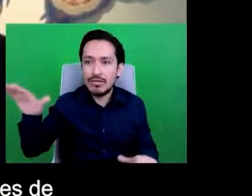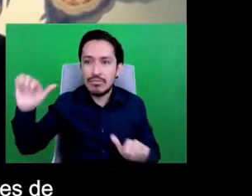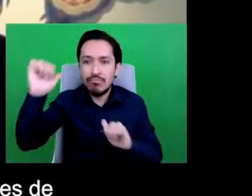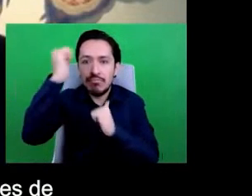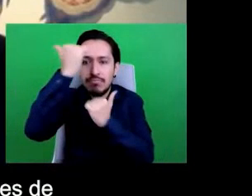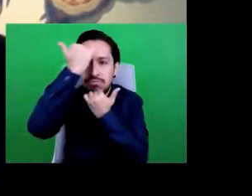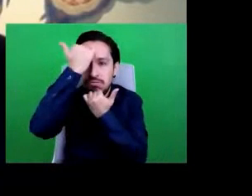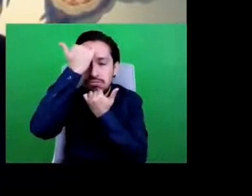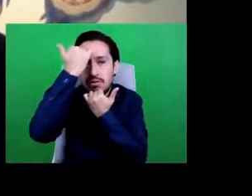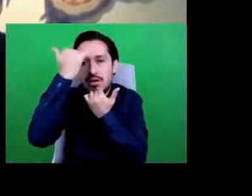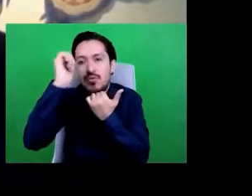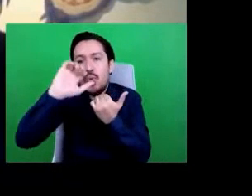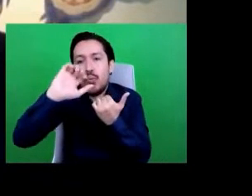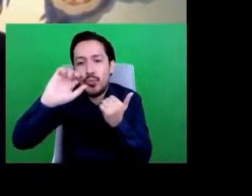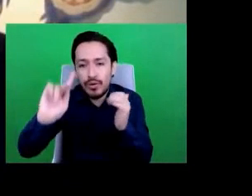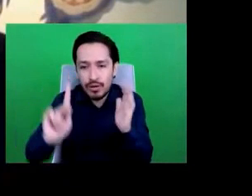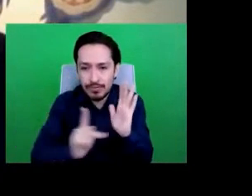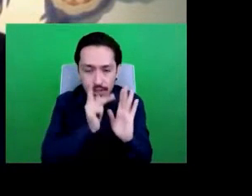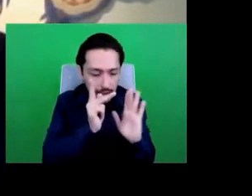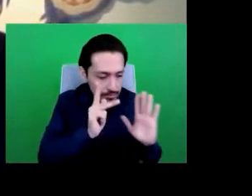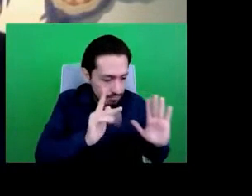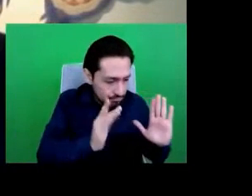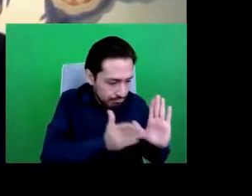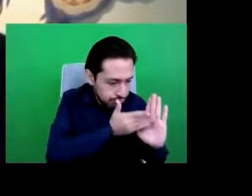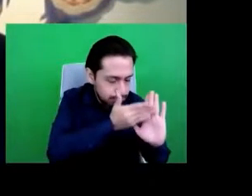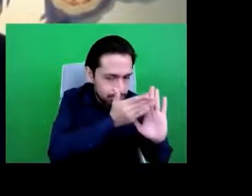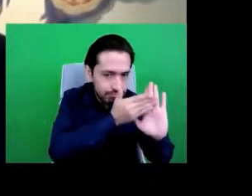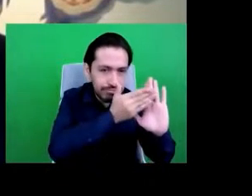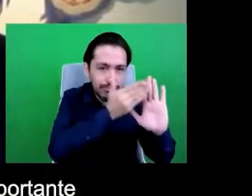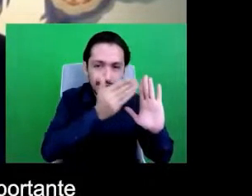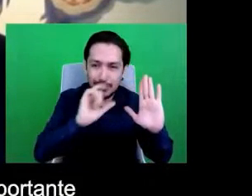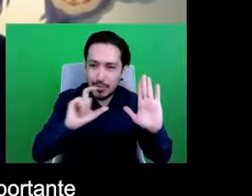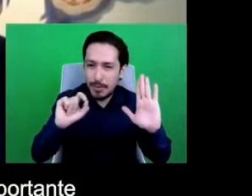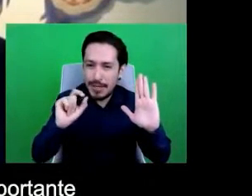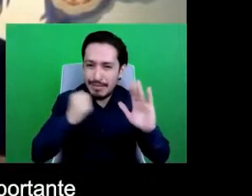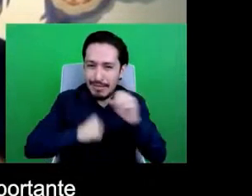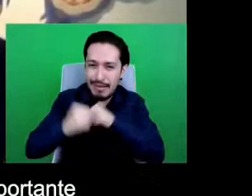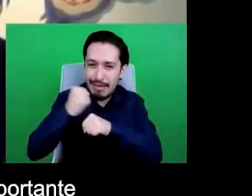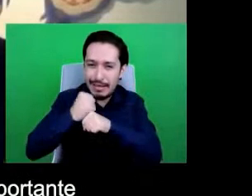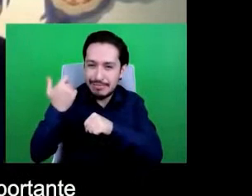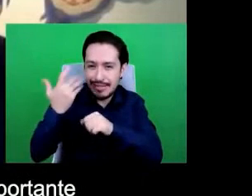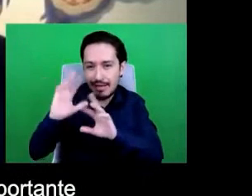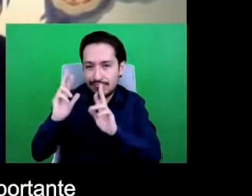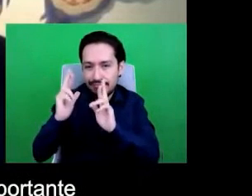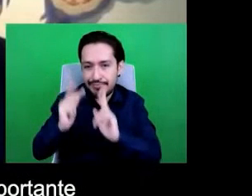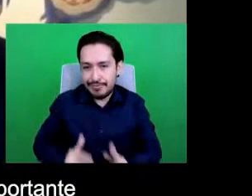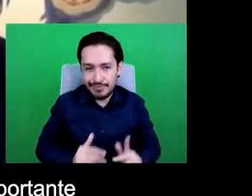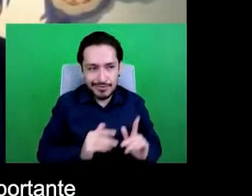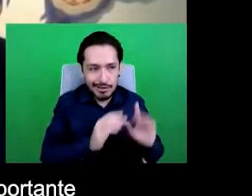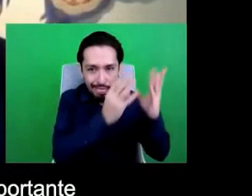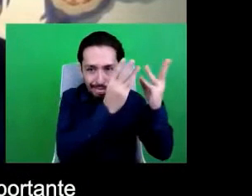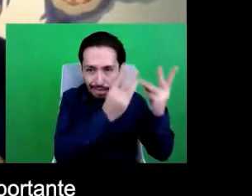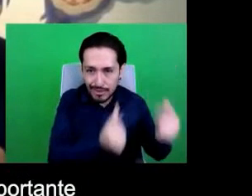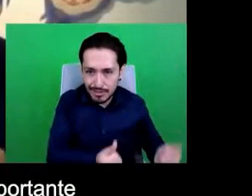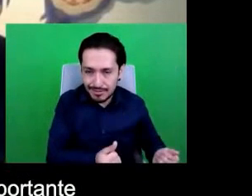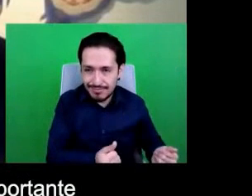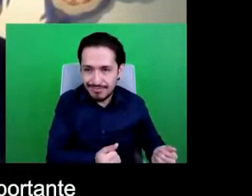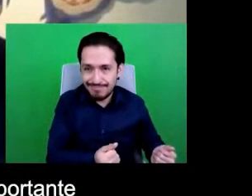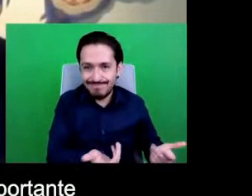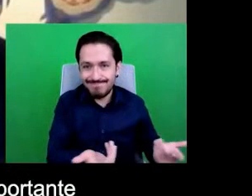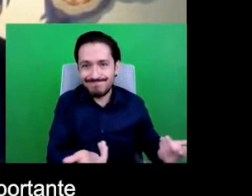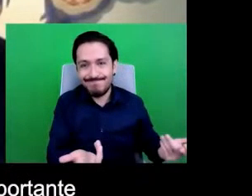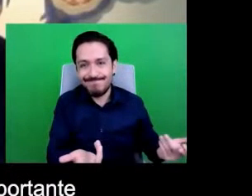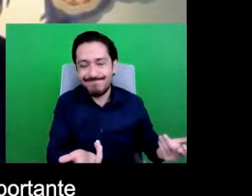que habían derrumbado hace unos 20 años, pero pues ya es demasiado tarde porque ya no están esos edificios. Así que yo